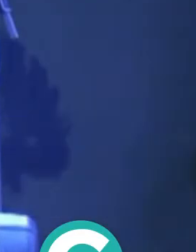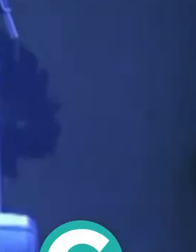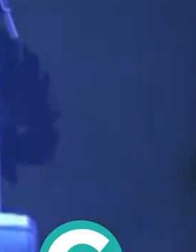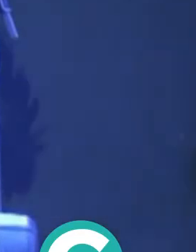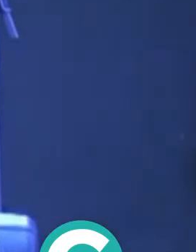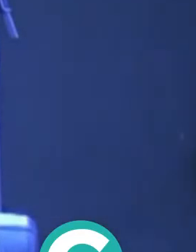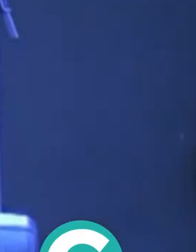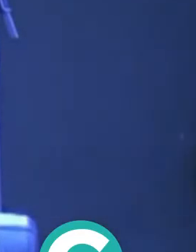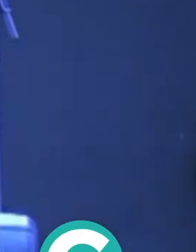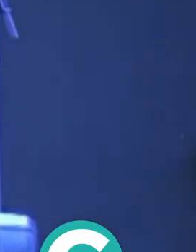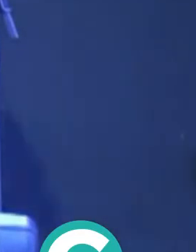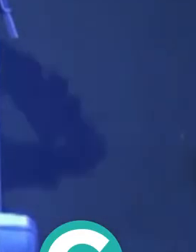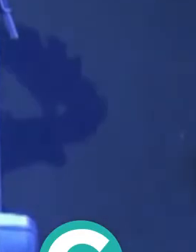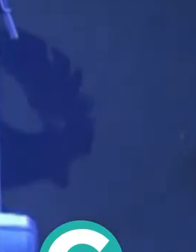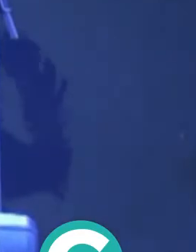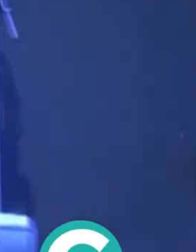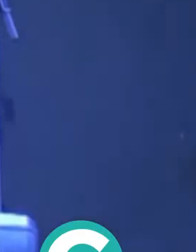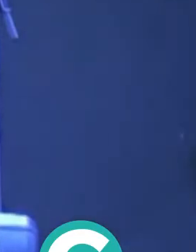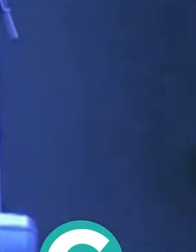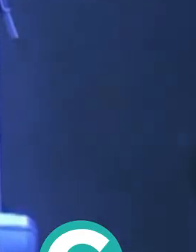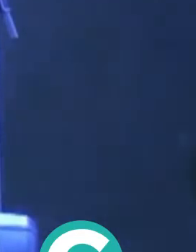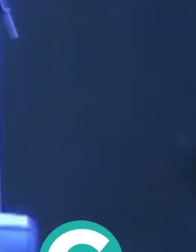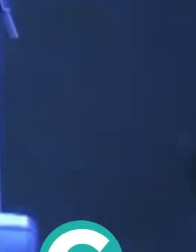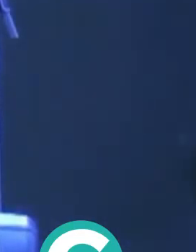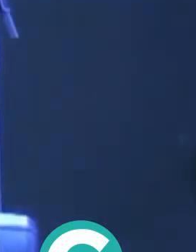el peor era el rey Juan Carlos.